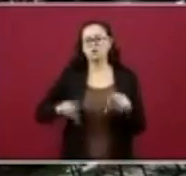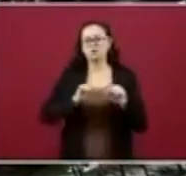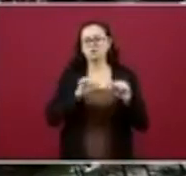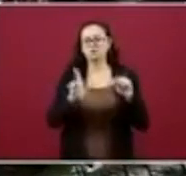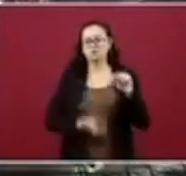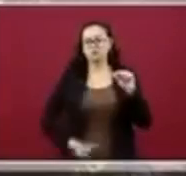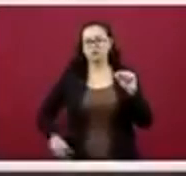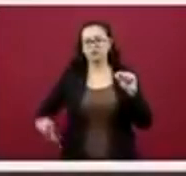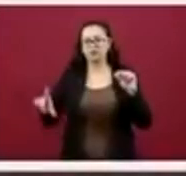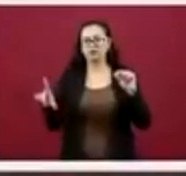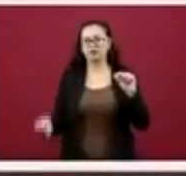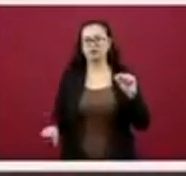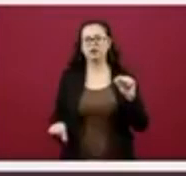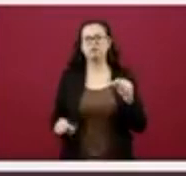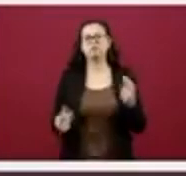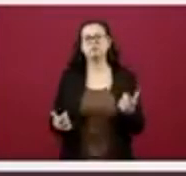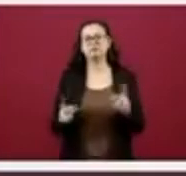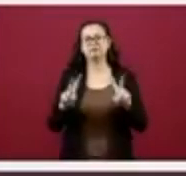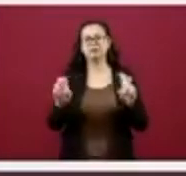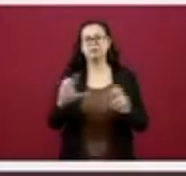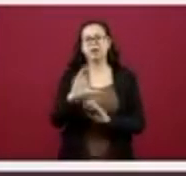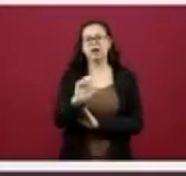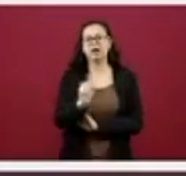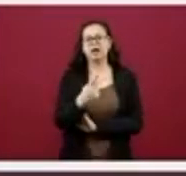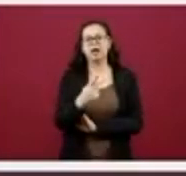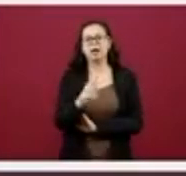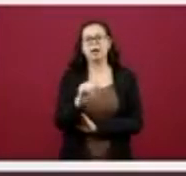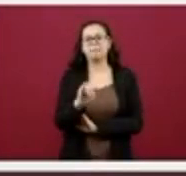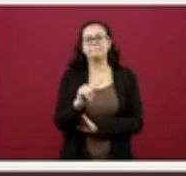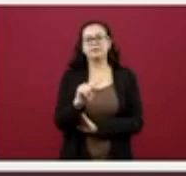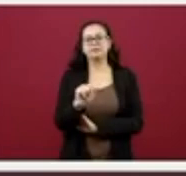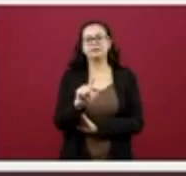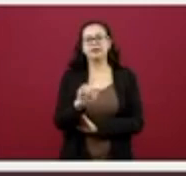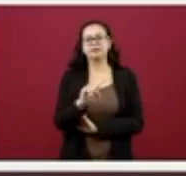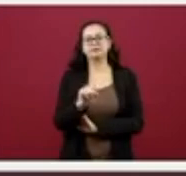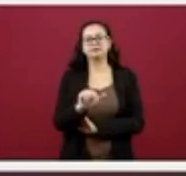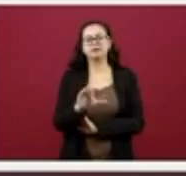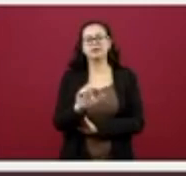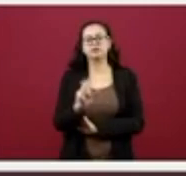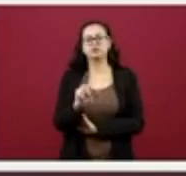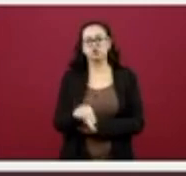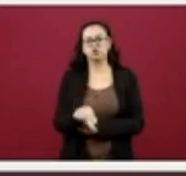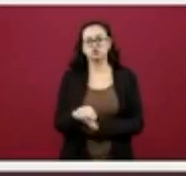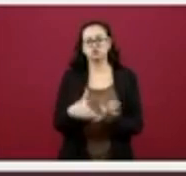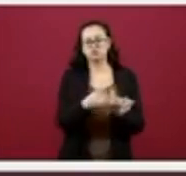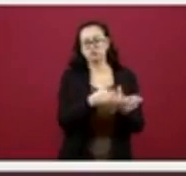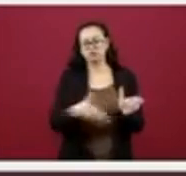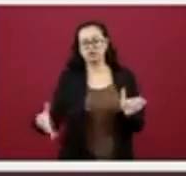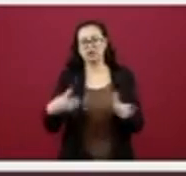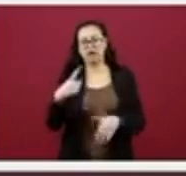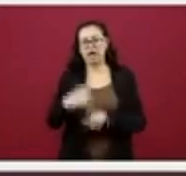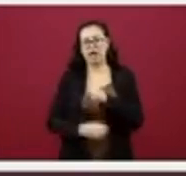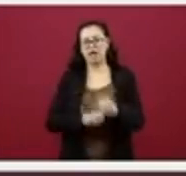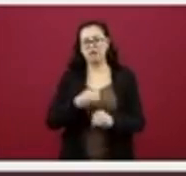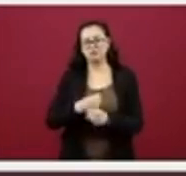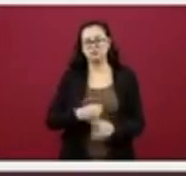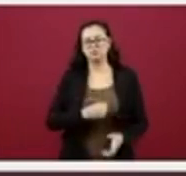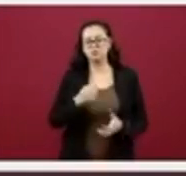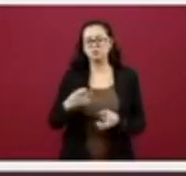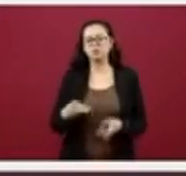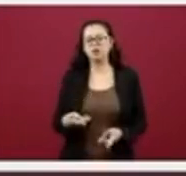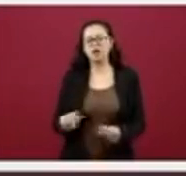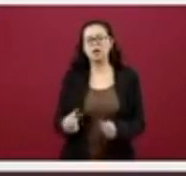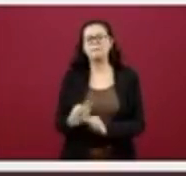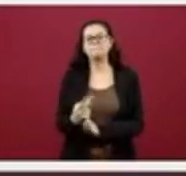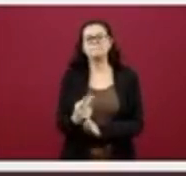que está contemplada en el presupuesto de egresos de la Federación para este año, por un importe de